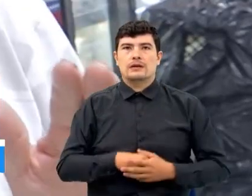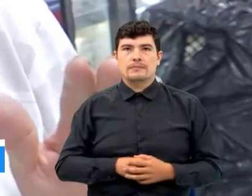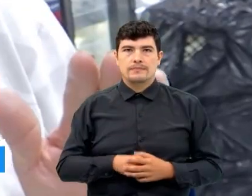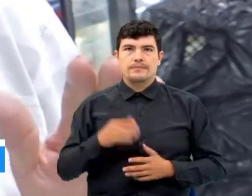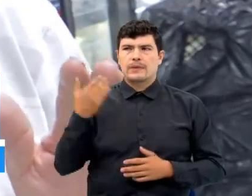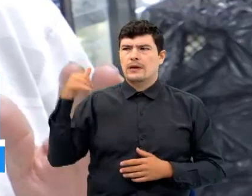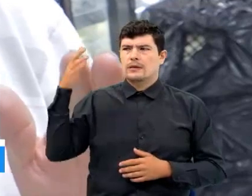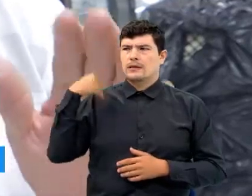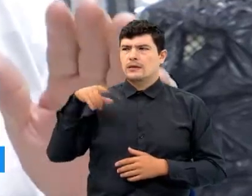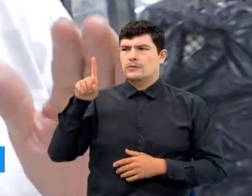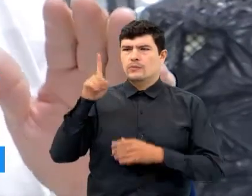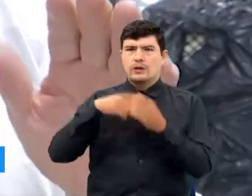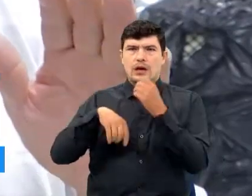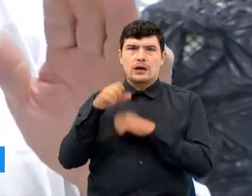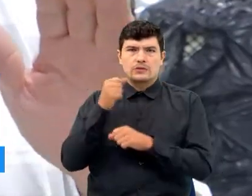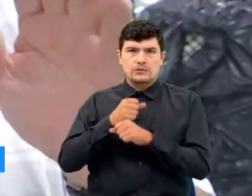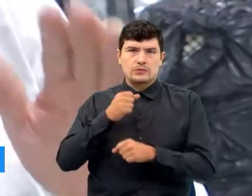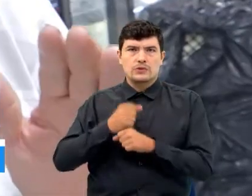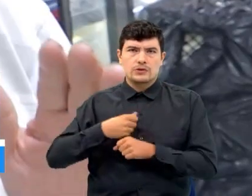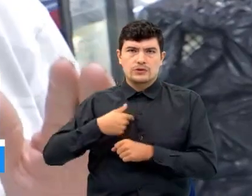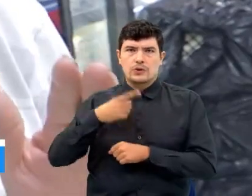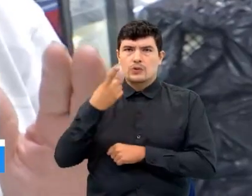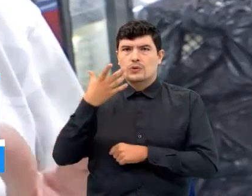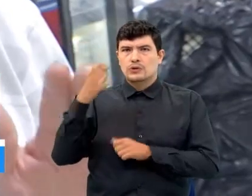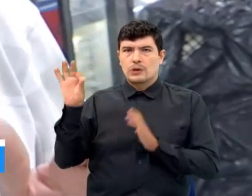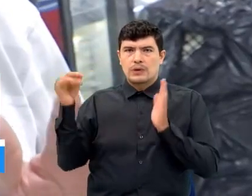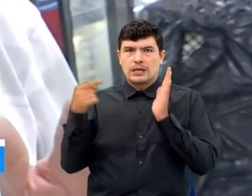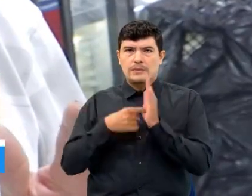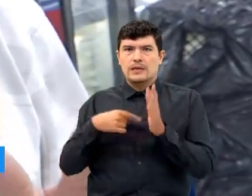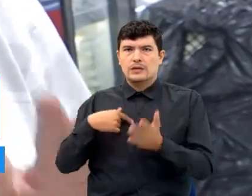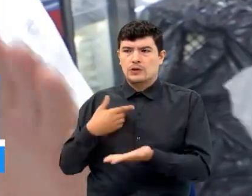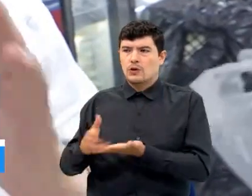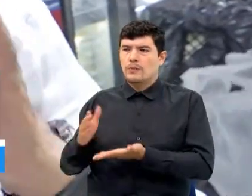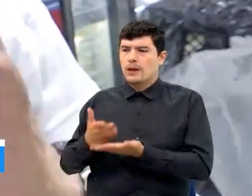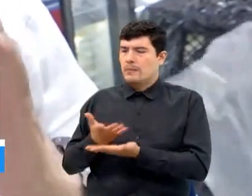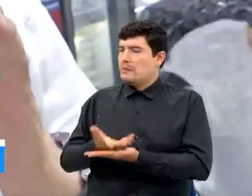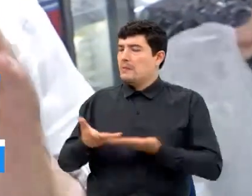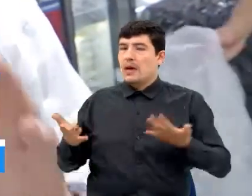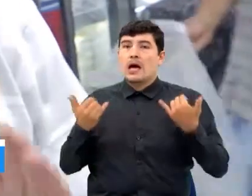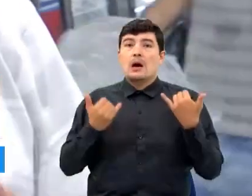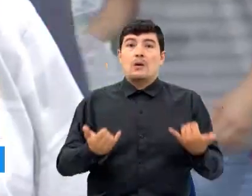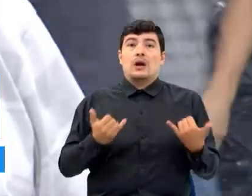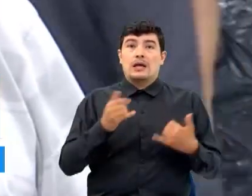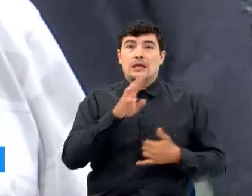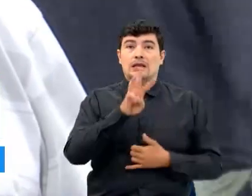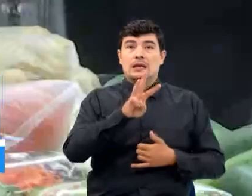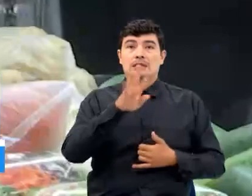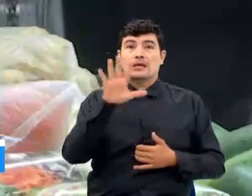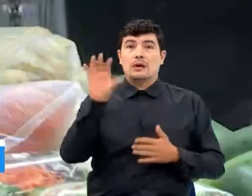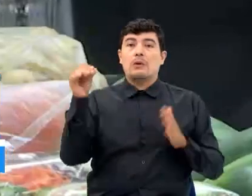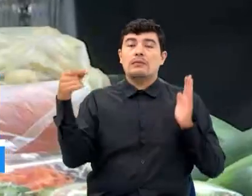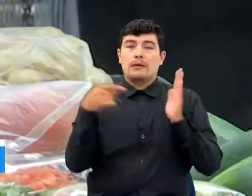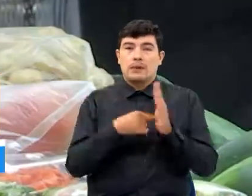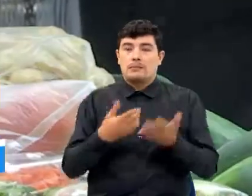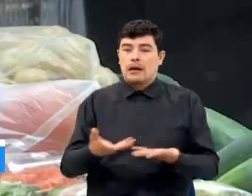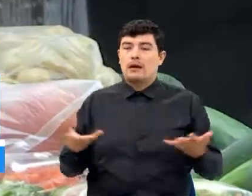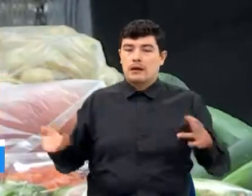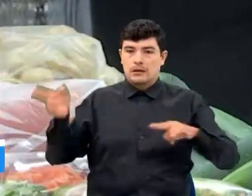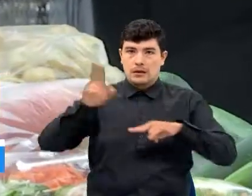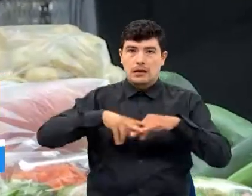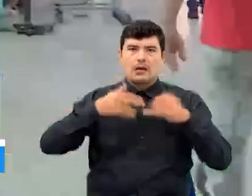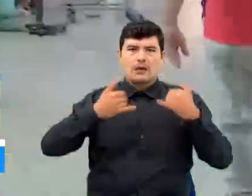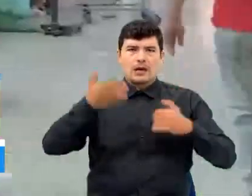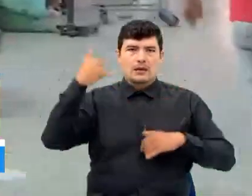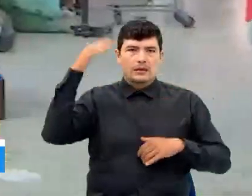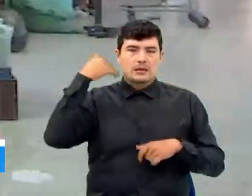año yo me traía 150 mil pesos para hacer el mercado, ahorita me toca traerme 350 mil. El mal estado de las vías por la época